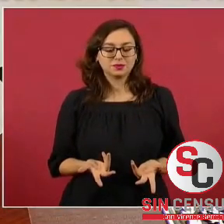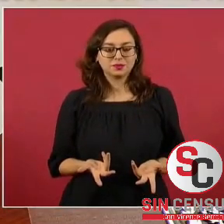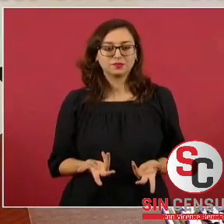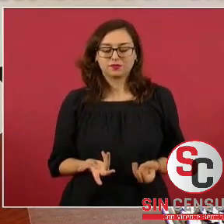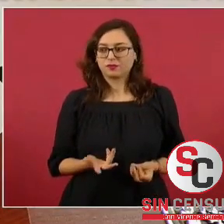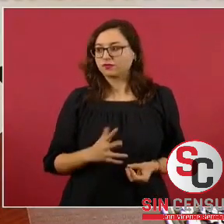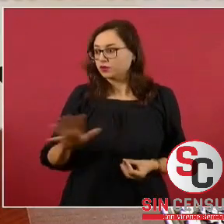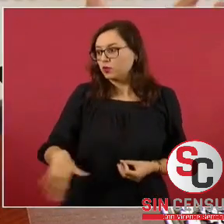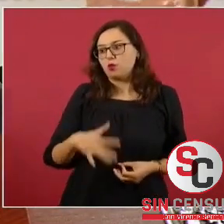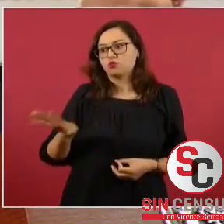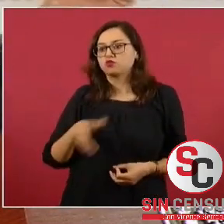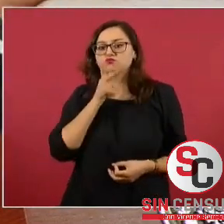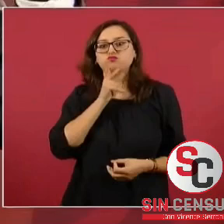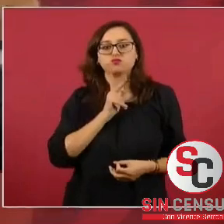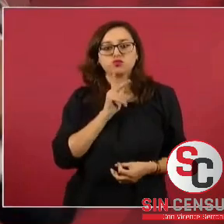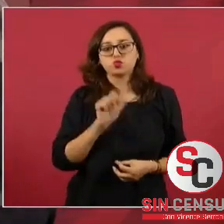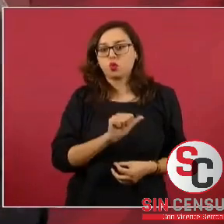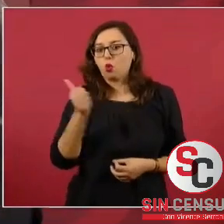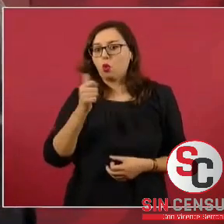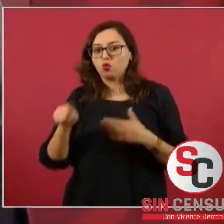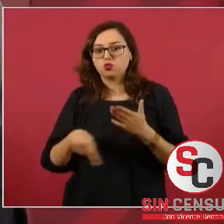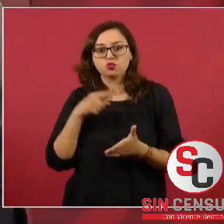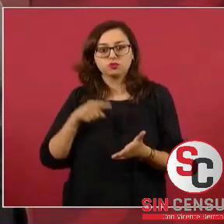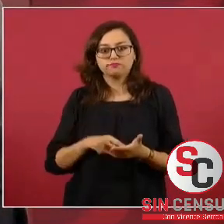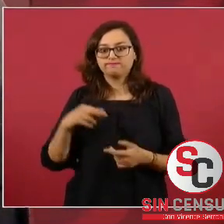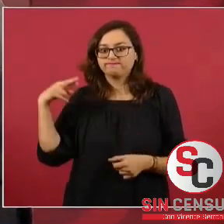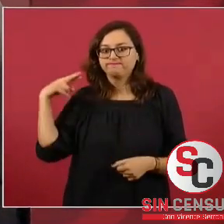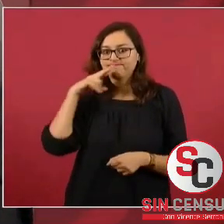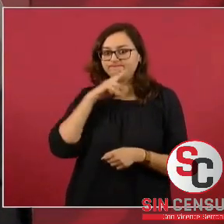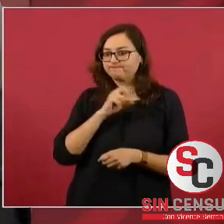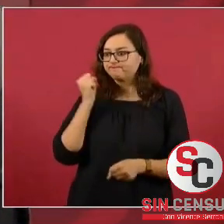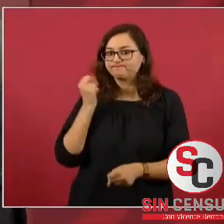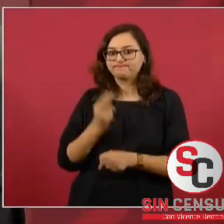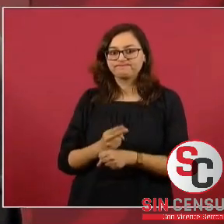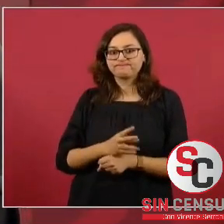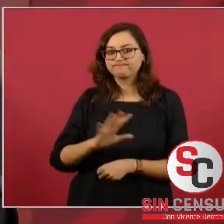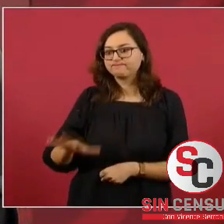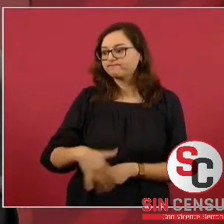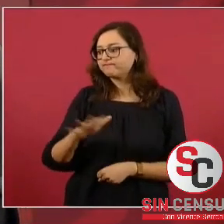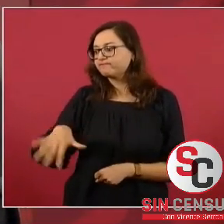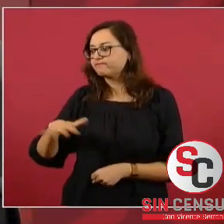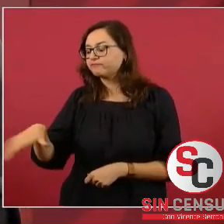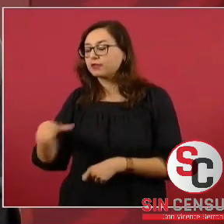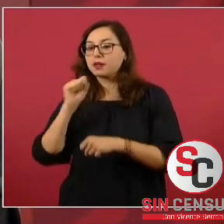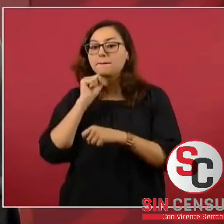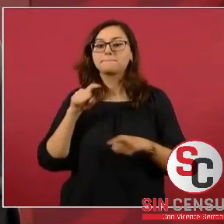Entonces, actuamos a tiempo. Lo mismo las refinerías,